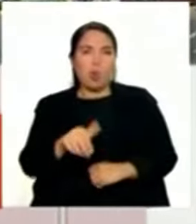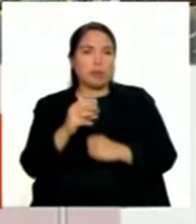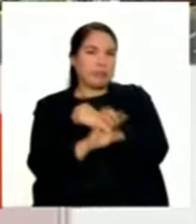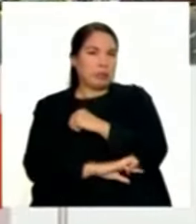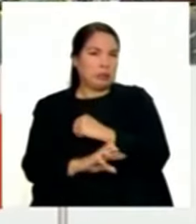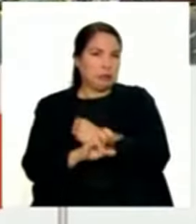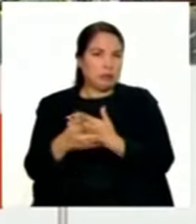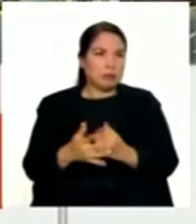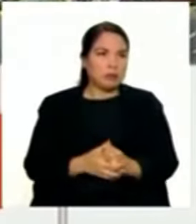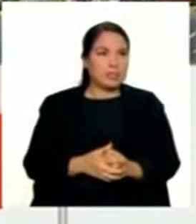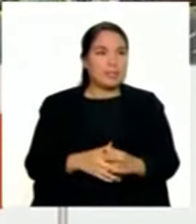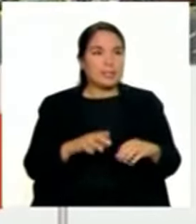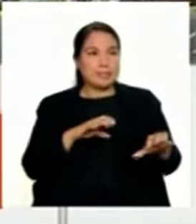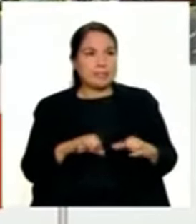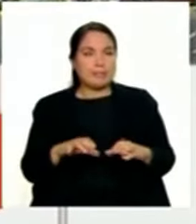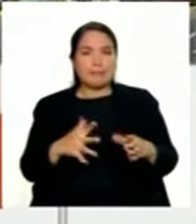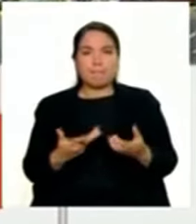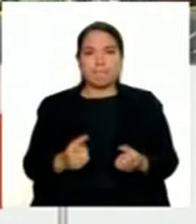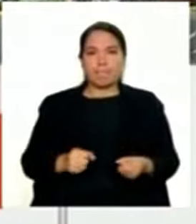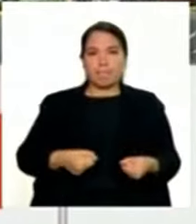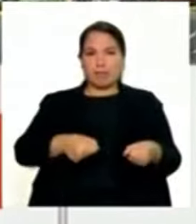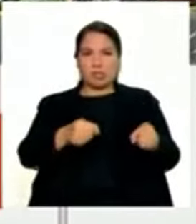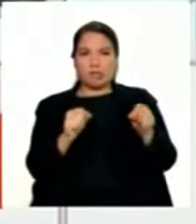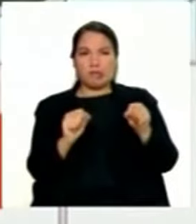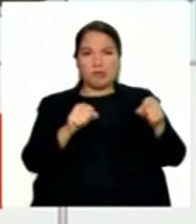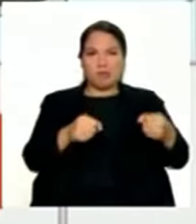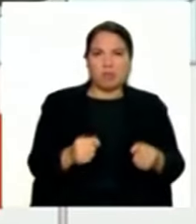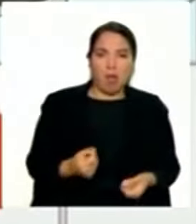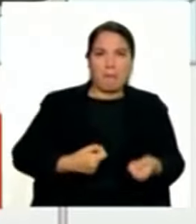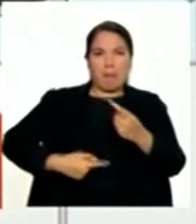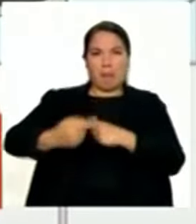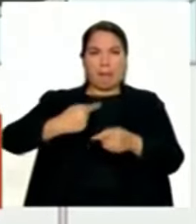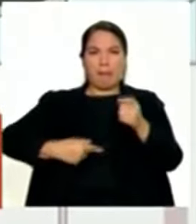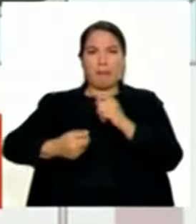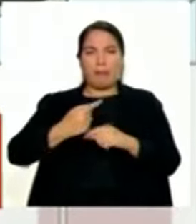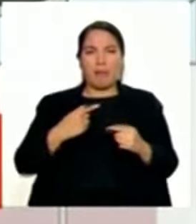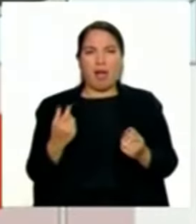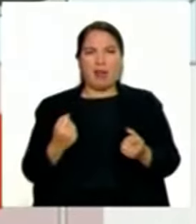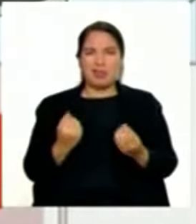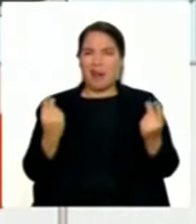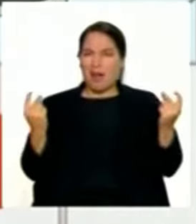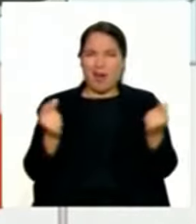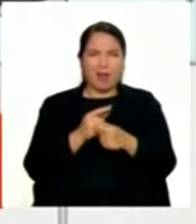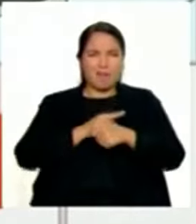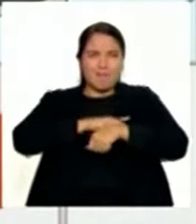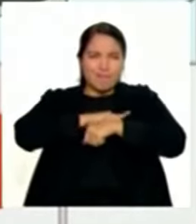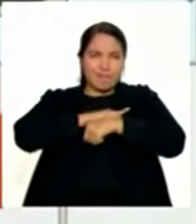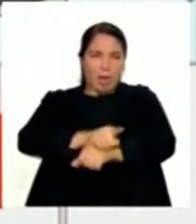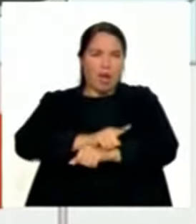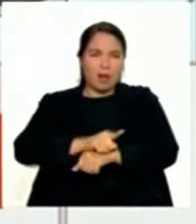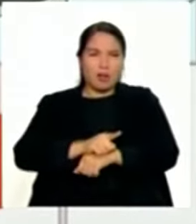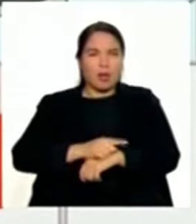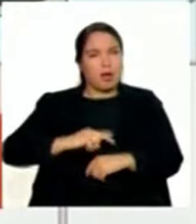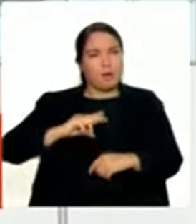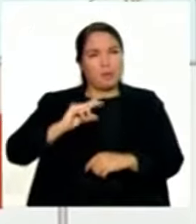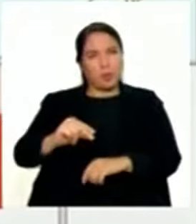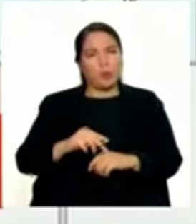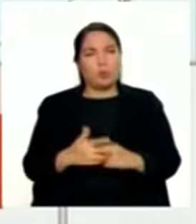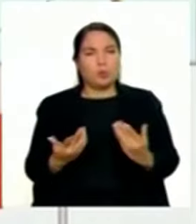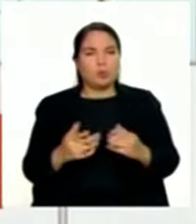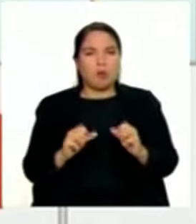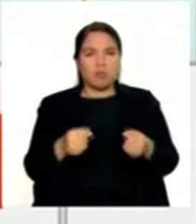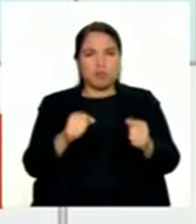han realizado estas maniobras temerarias, cruces intempestivos, piruetas, piques muchas veces, altas horas de la noche, más de